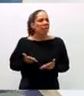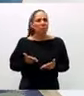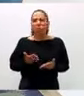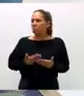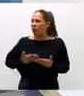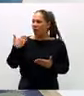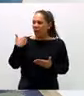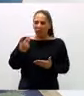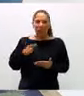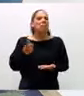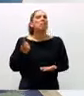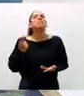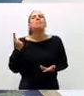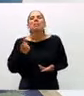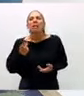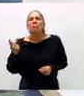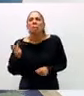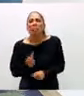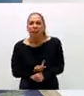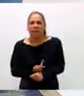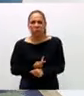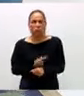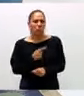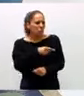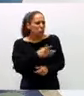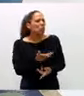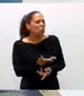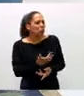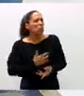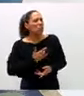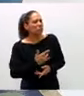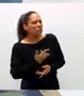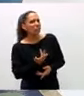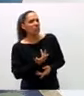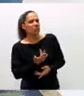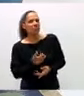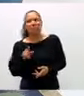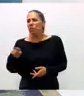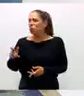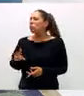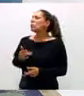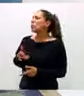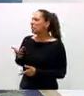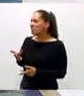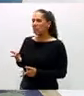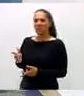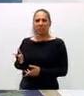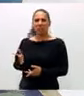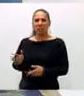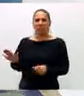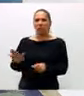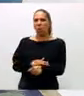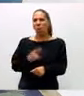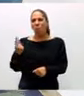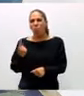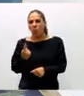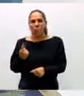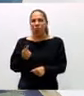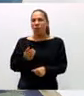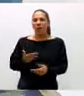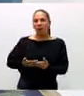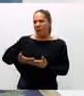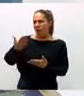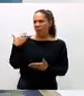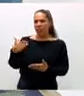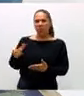pasó, por qué surgió, qué quería cada parte, por qué no se pusieron de acuerdo, por qué sí se pueden poner de acuerdo.